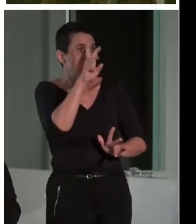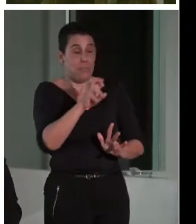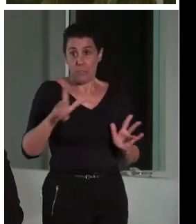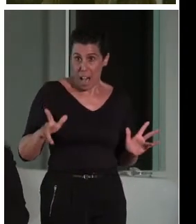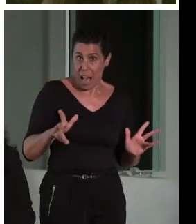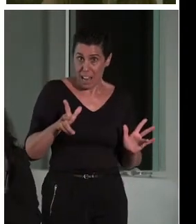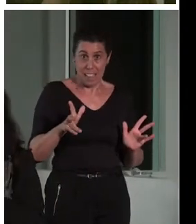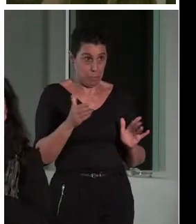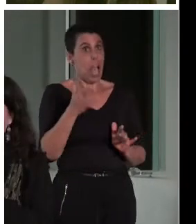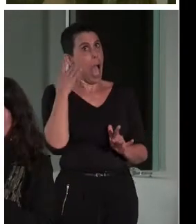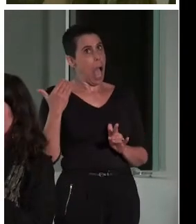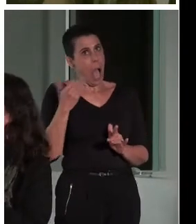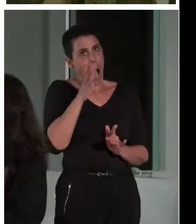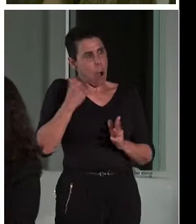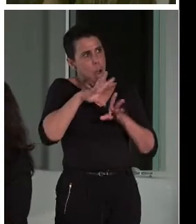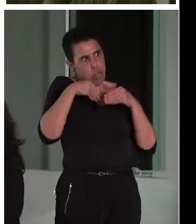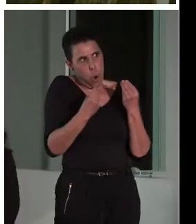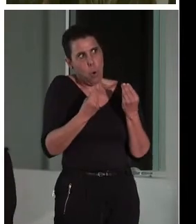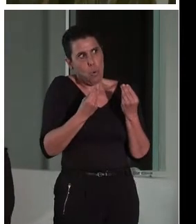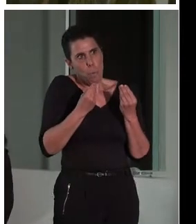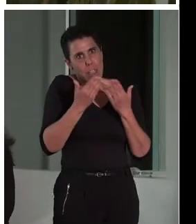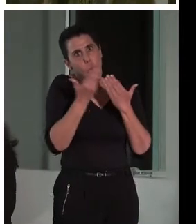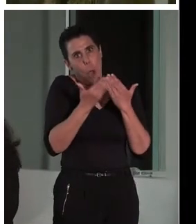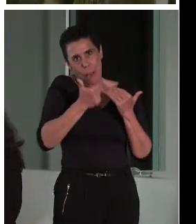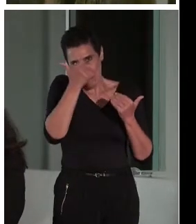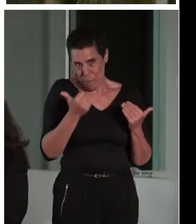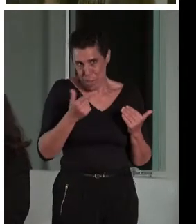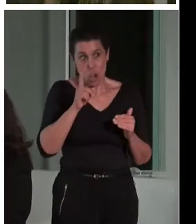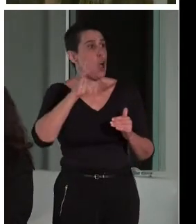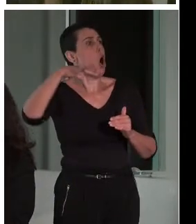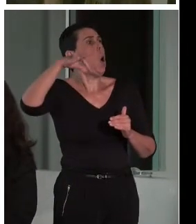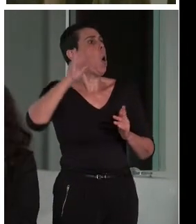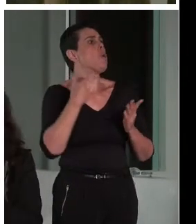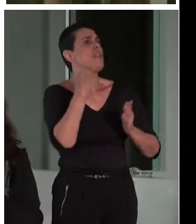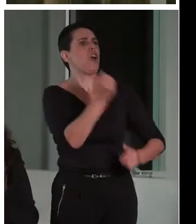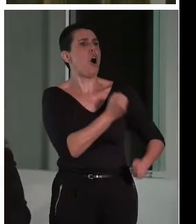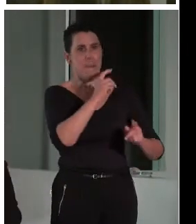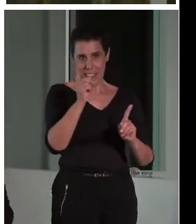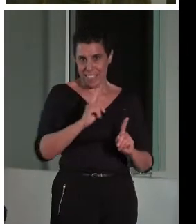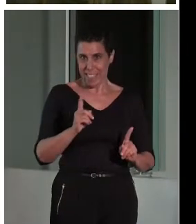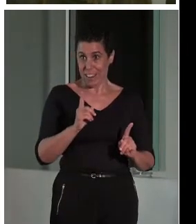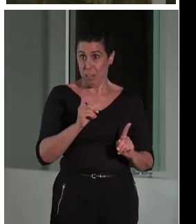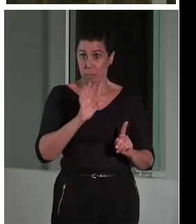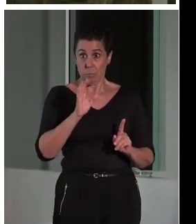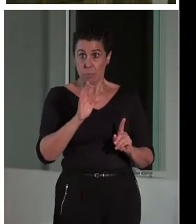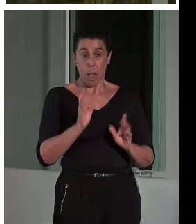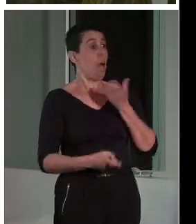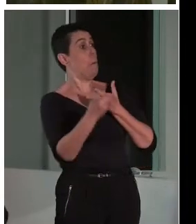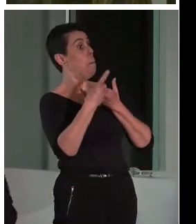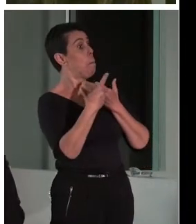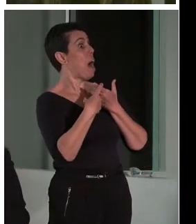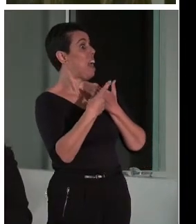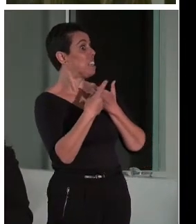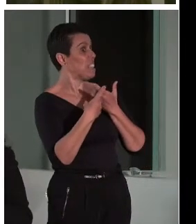más recientes por suerte no nos quedamos sólo en venecia pero bueno va de todos estos temas participar tiene que ver mucho con lo que estoy haciendo aquí